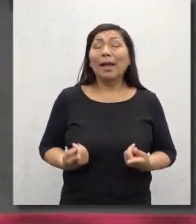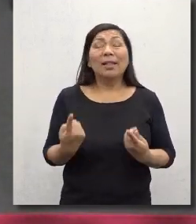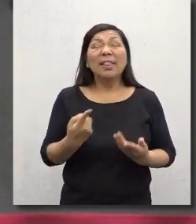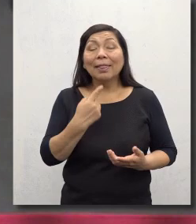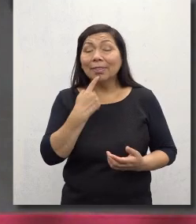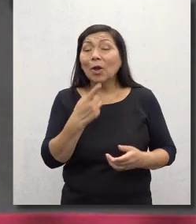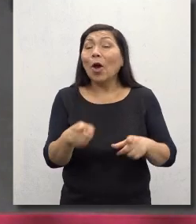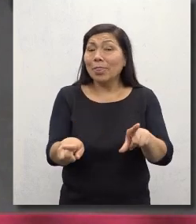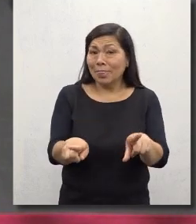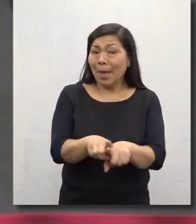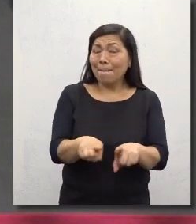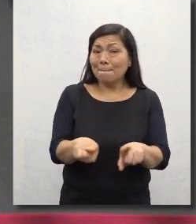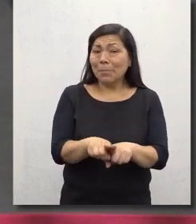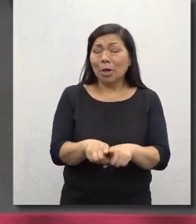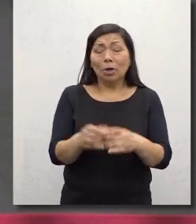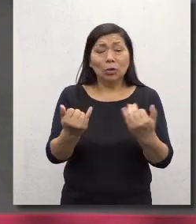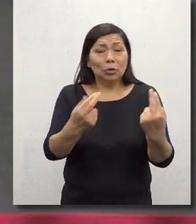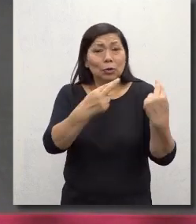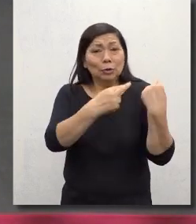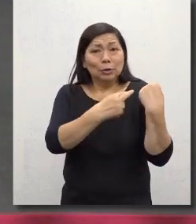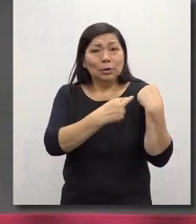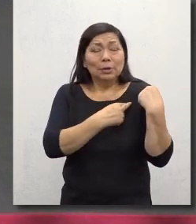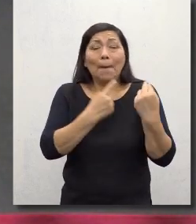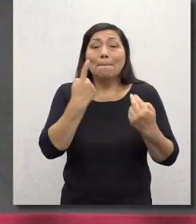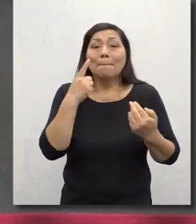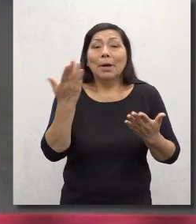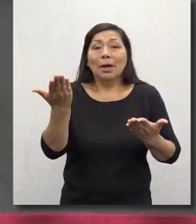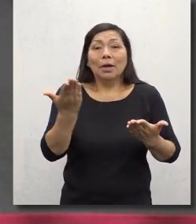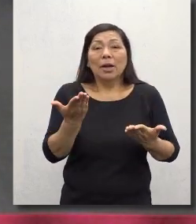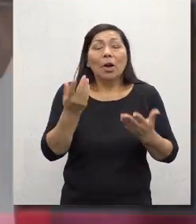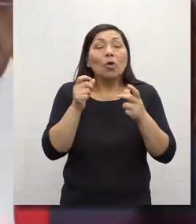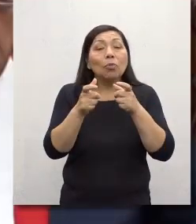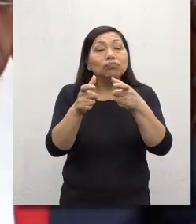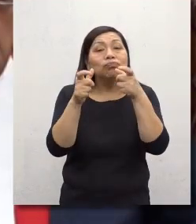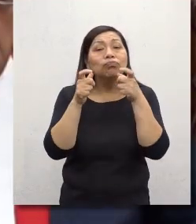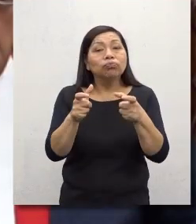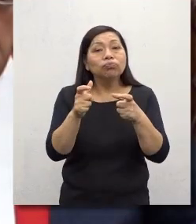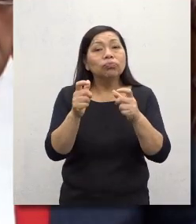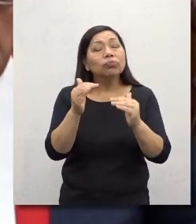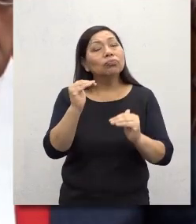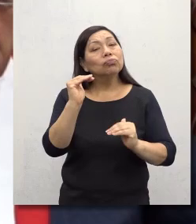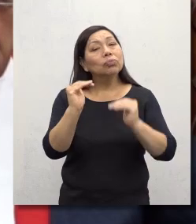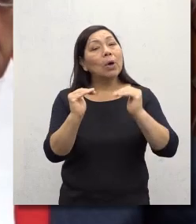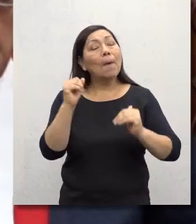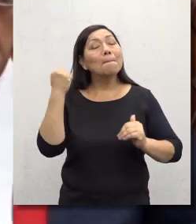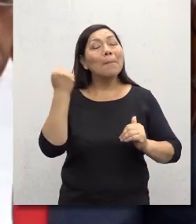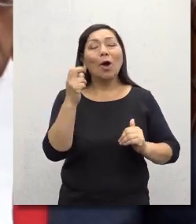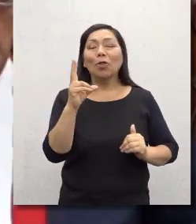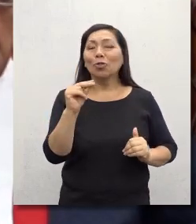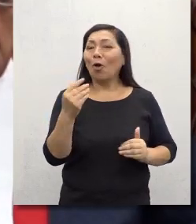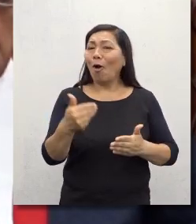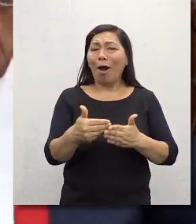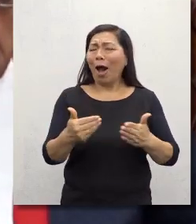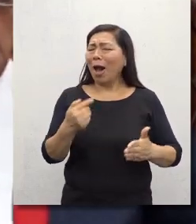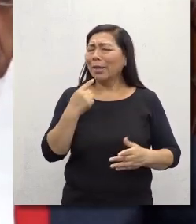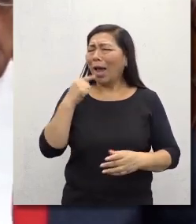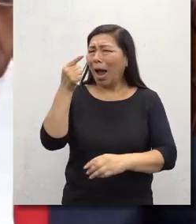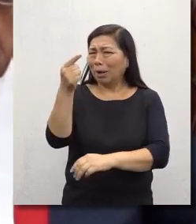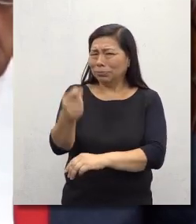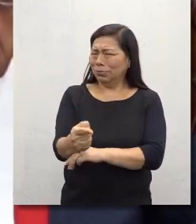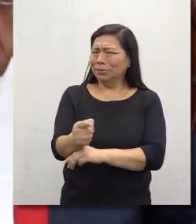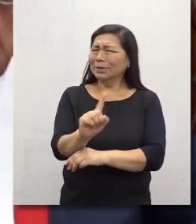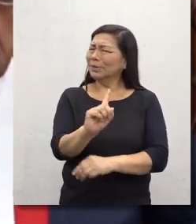Tribunal Constitucional cumple un rol determinante en el control y balance de poderes, no solo ante el abuso o